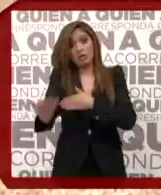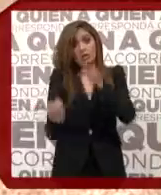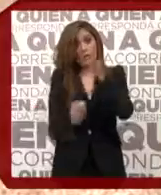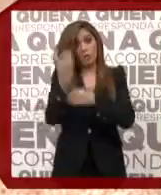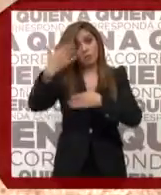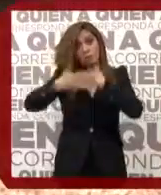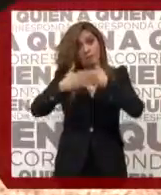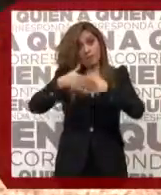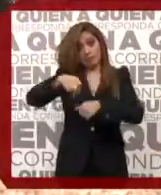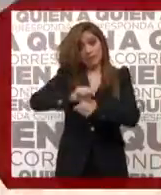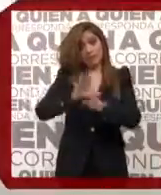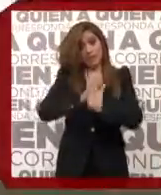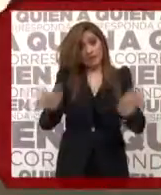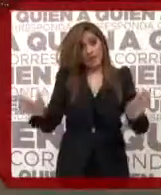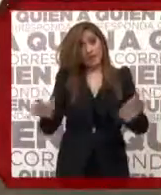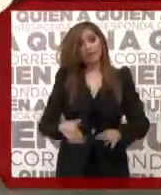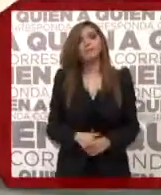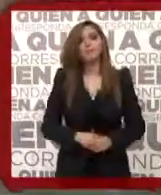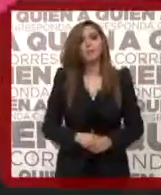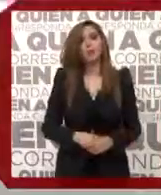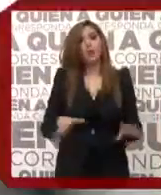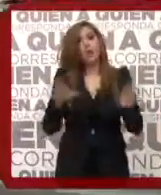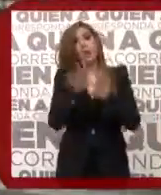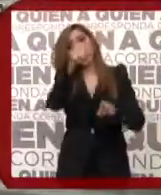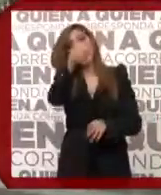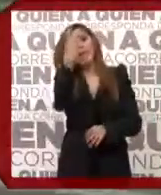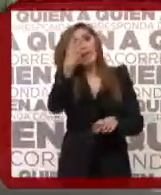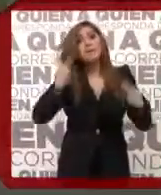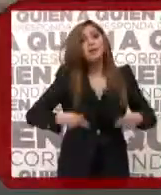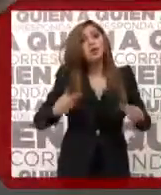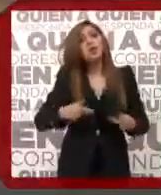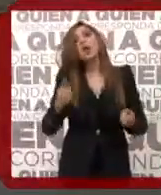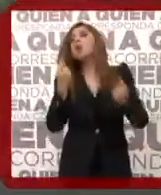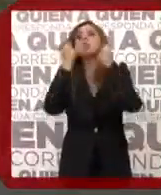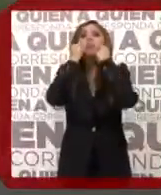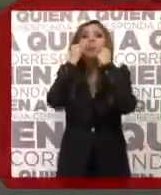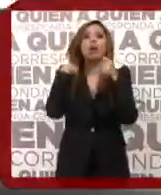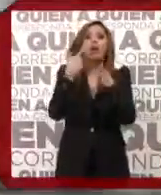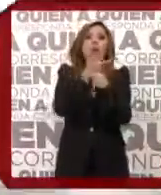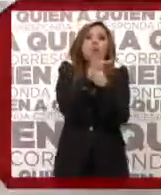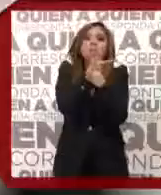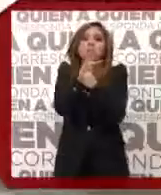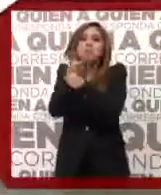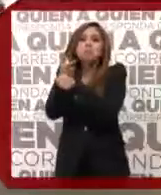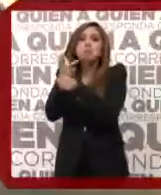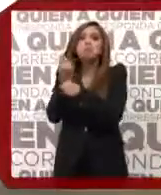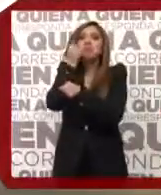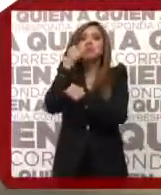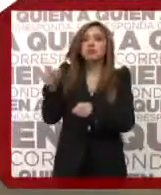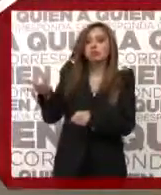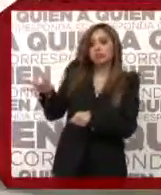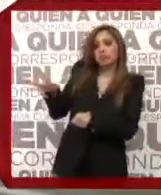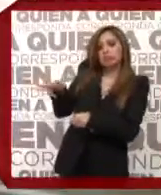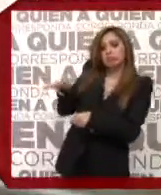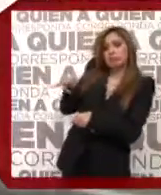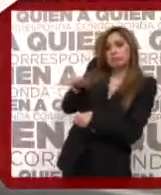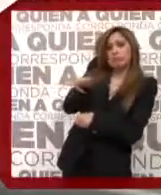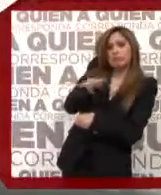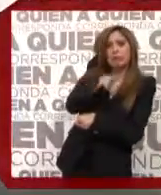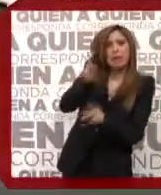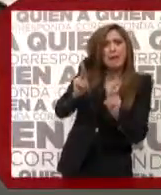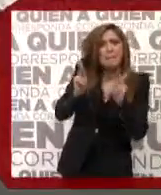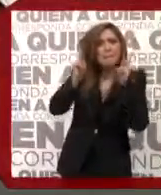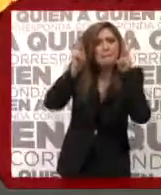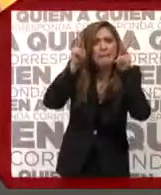estrenarse en unas semanas como estos que no les importó las cámaras y se echaron en reversa en pleno